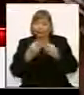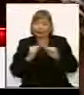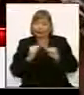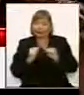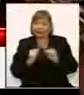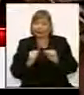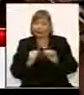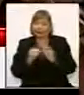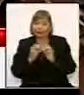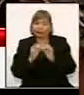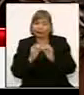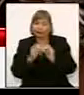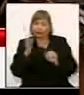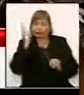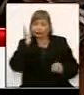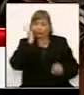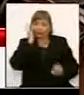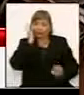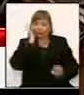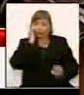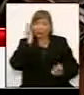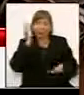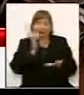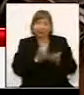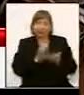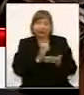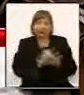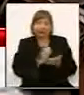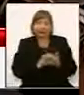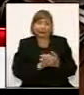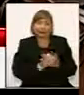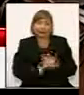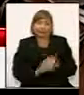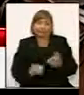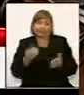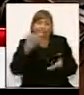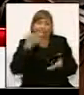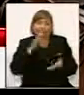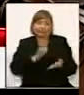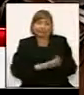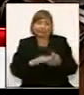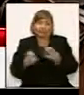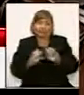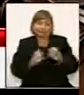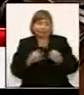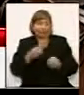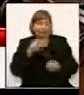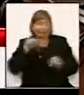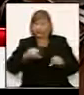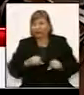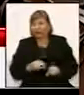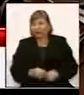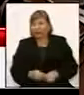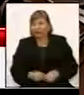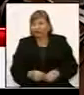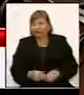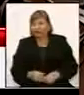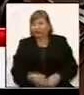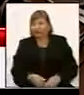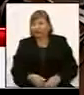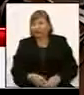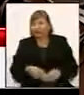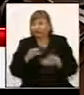soluciones. Sabemos que hay un contrato mal hecho, un contrato, pongan